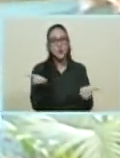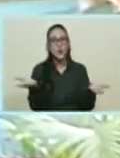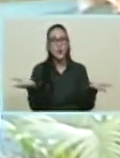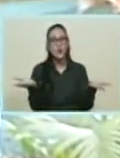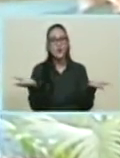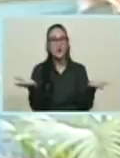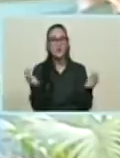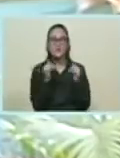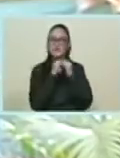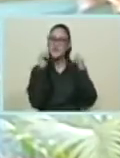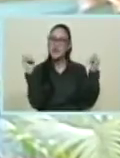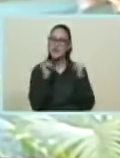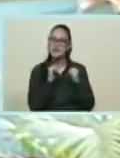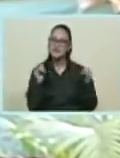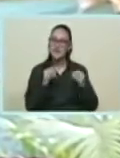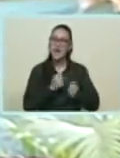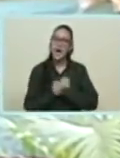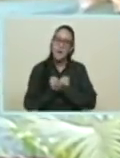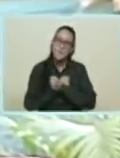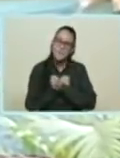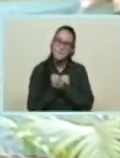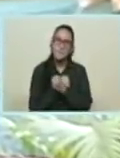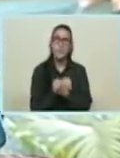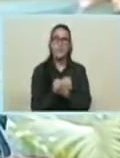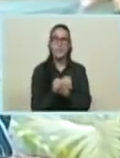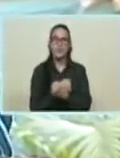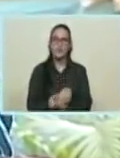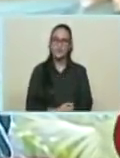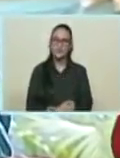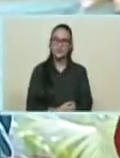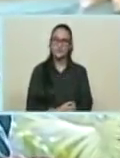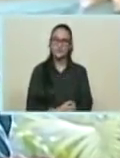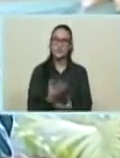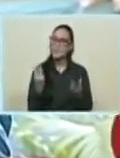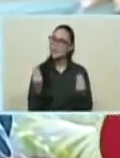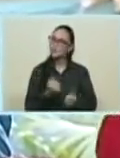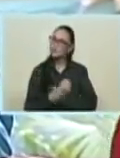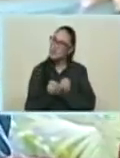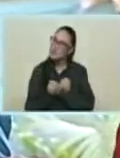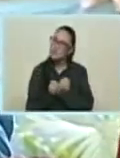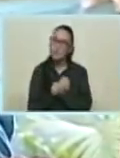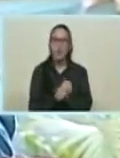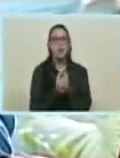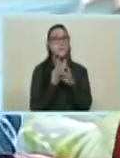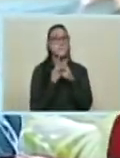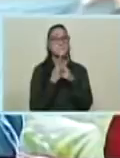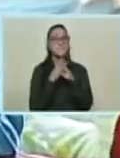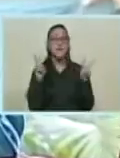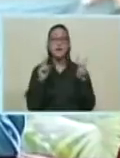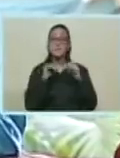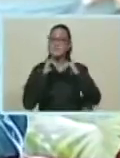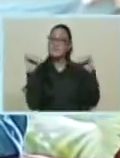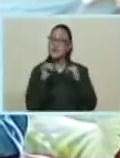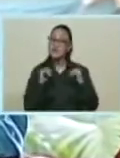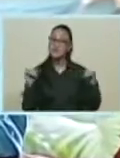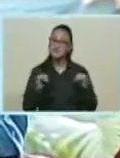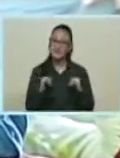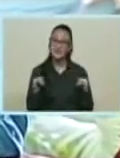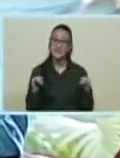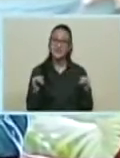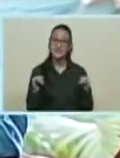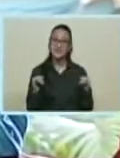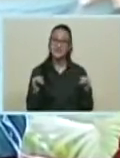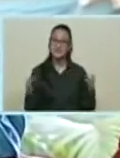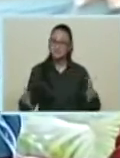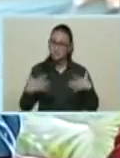deseos de felicidad, amor, mucho amor, paz y felicidad.